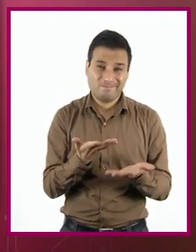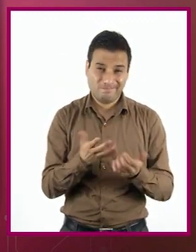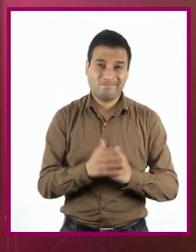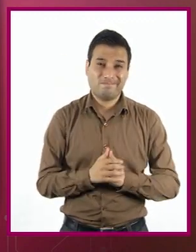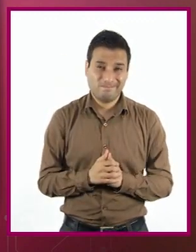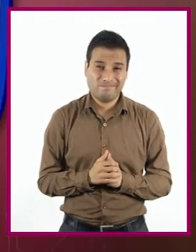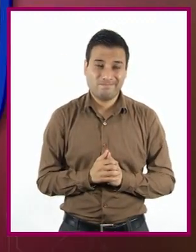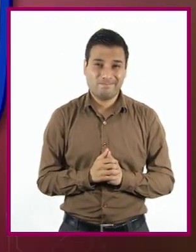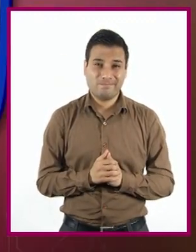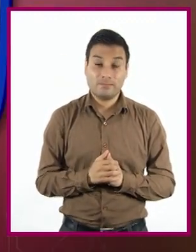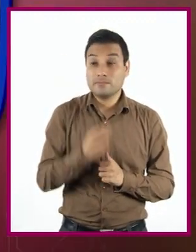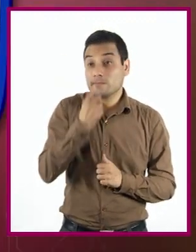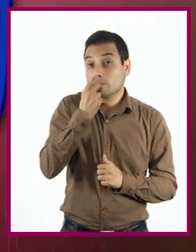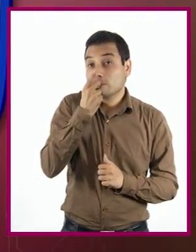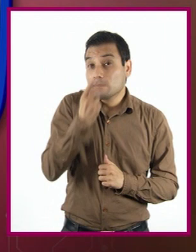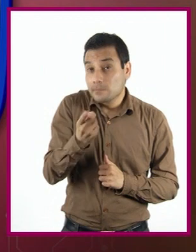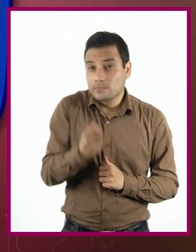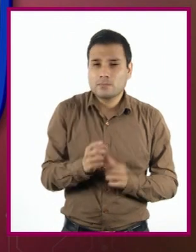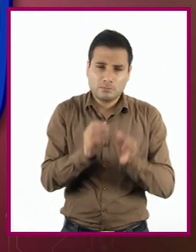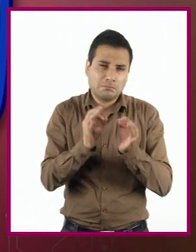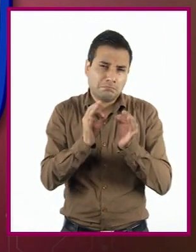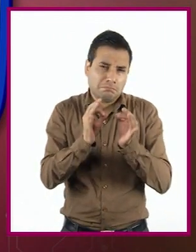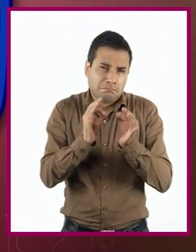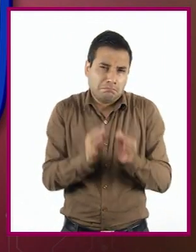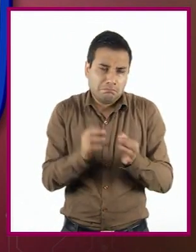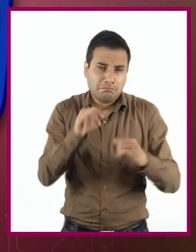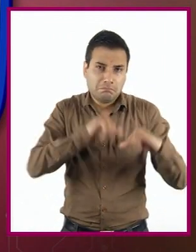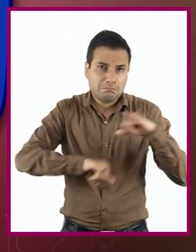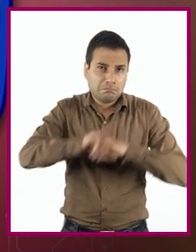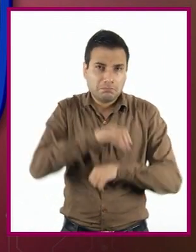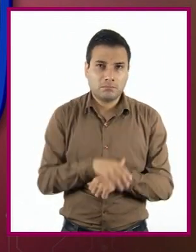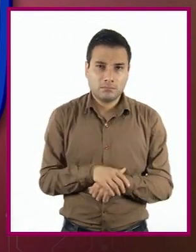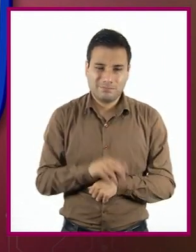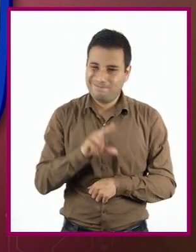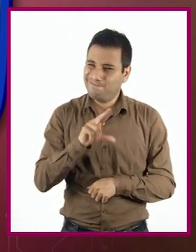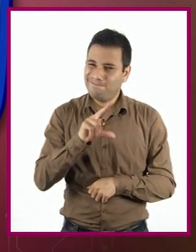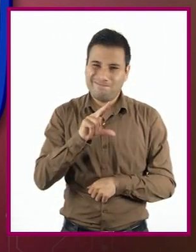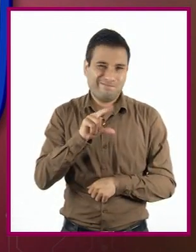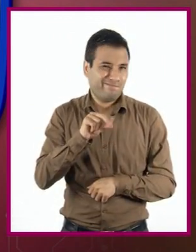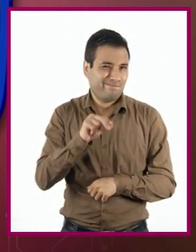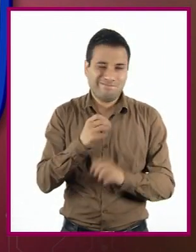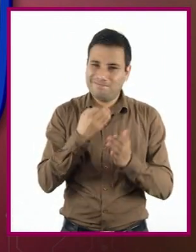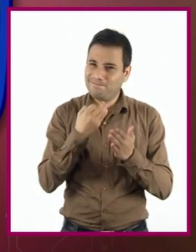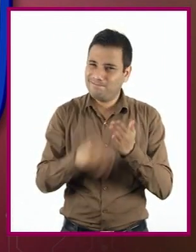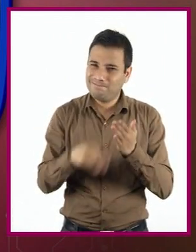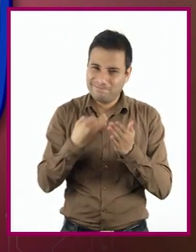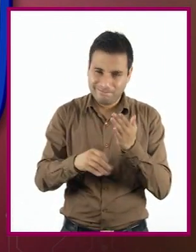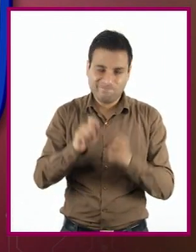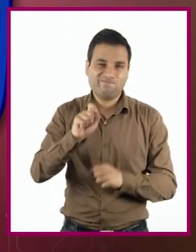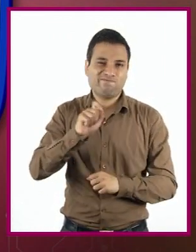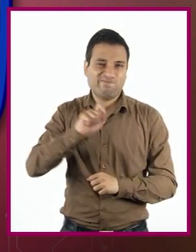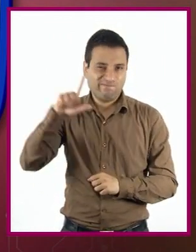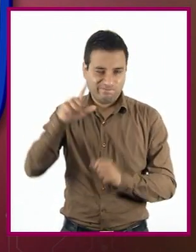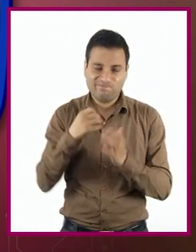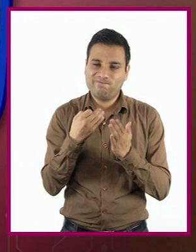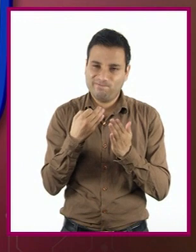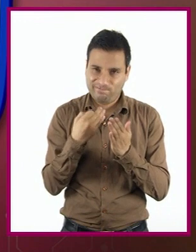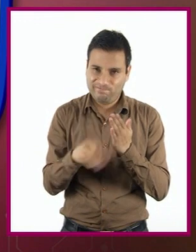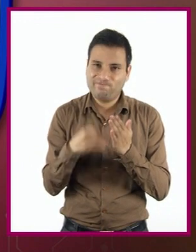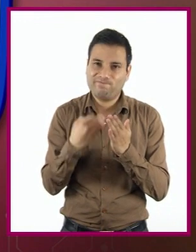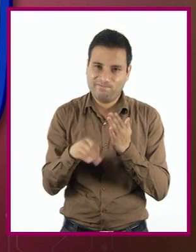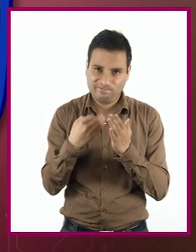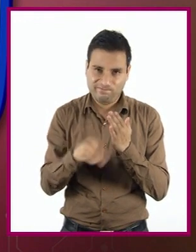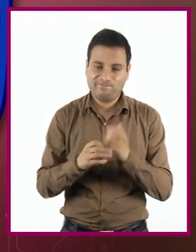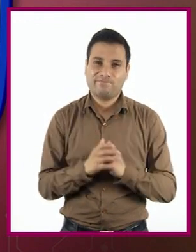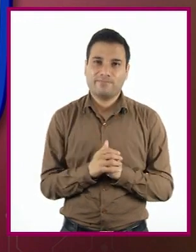supuestamente científico, pero no cumple con todas las características mencionadas que posee la información